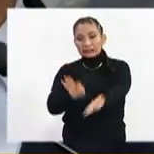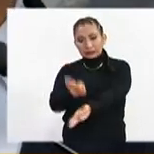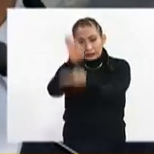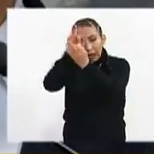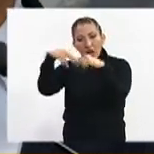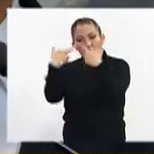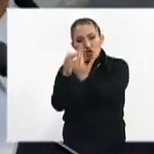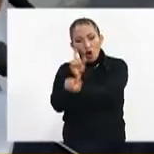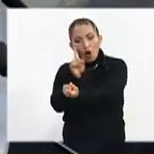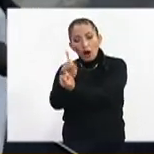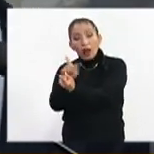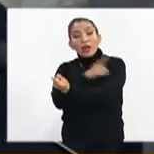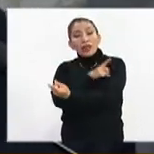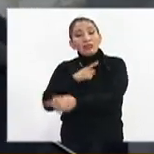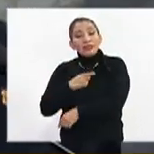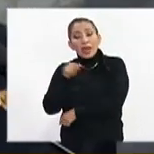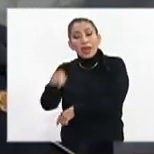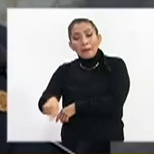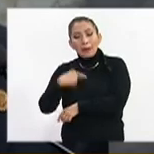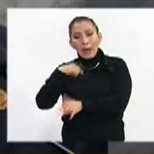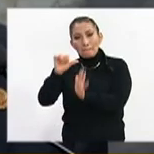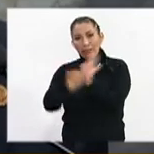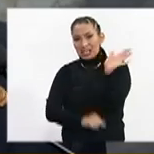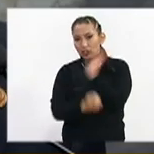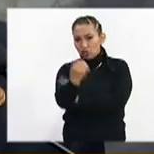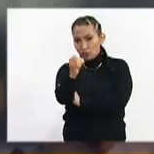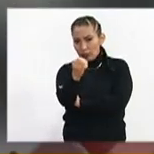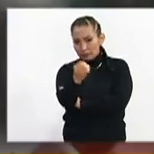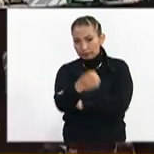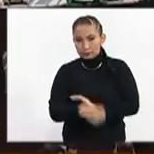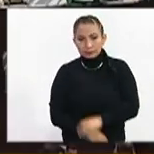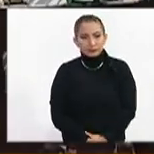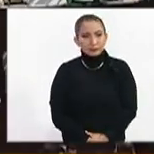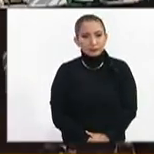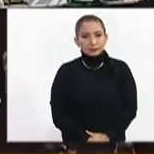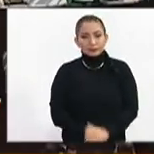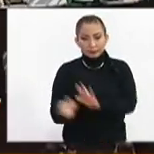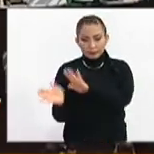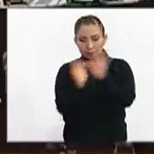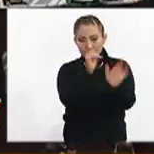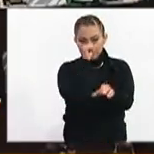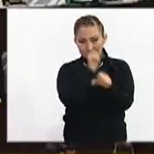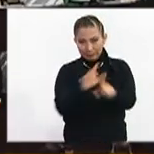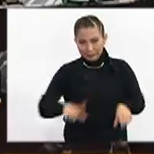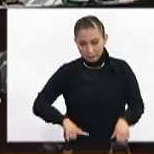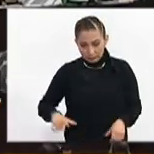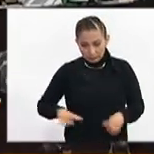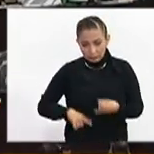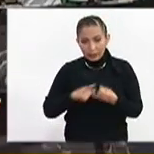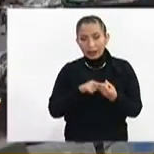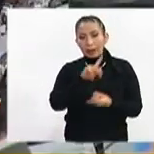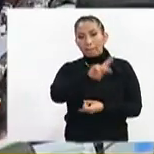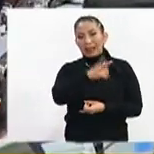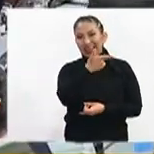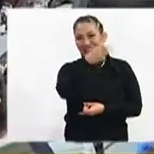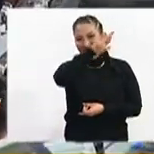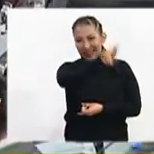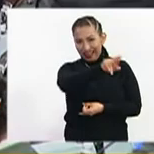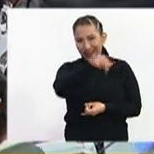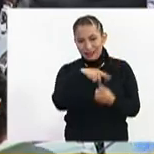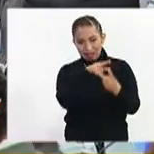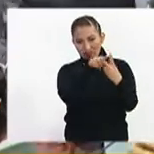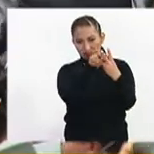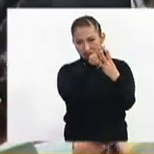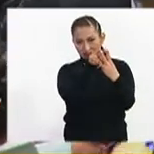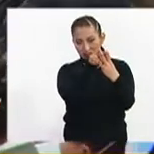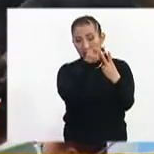comparecencias se tendrán que realizar en el mes de octubre. En los casos de la Secretaría de Gobernación y la Procuraduría General de la